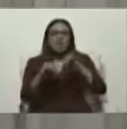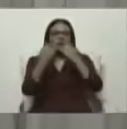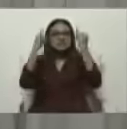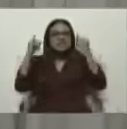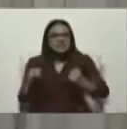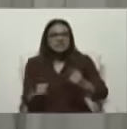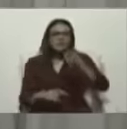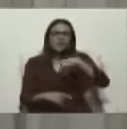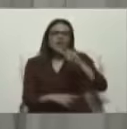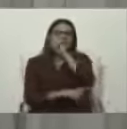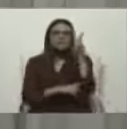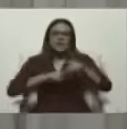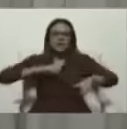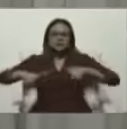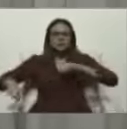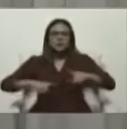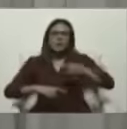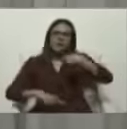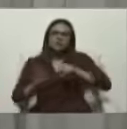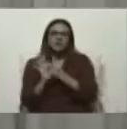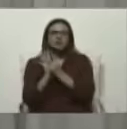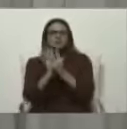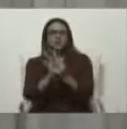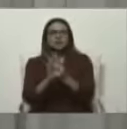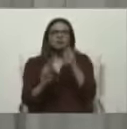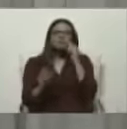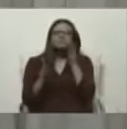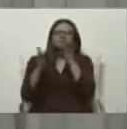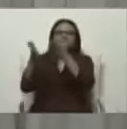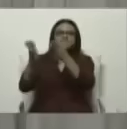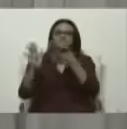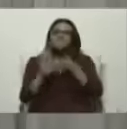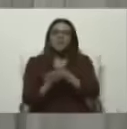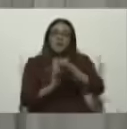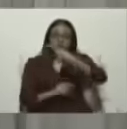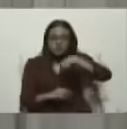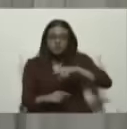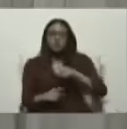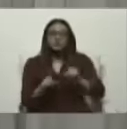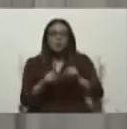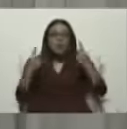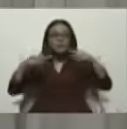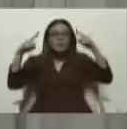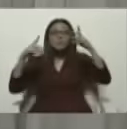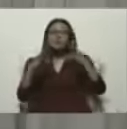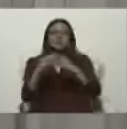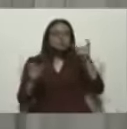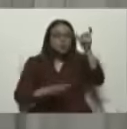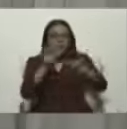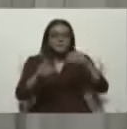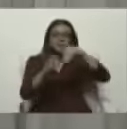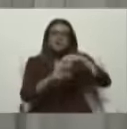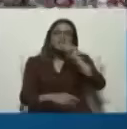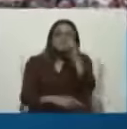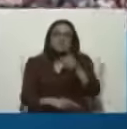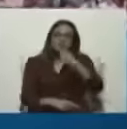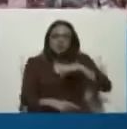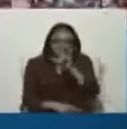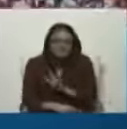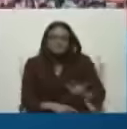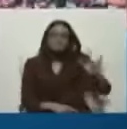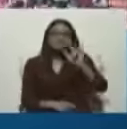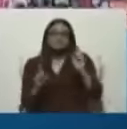nuestra soberanía y apuntar hacia la prosperidad que todas y todos nos merecemos. En Barinas